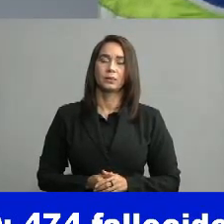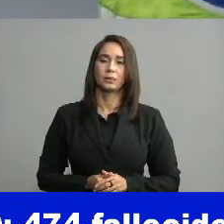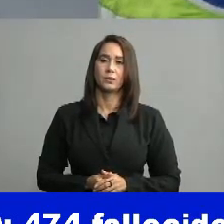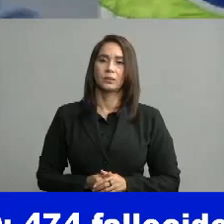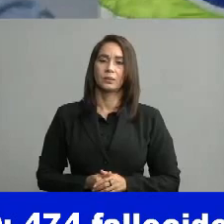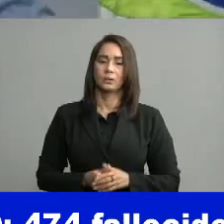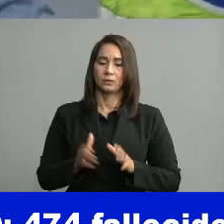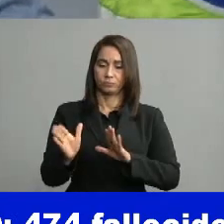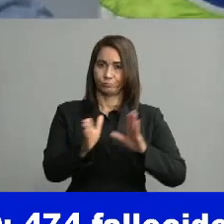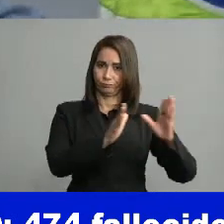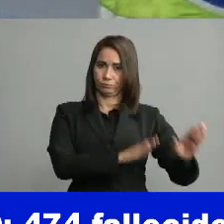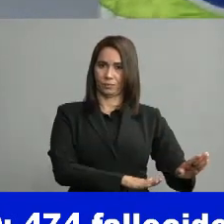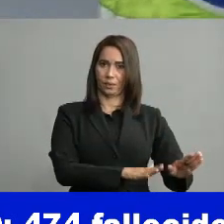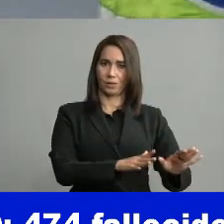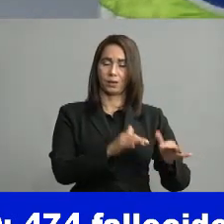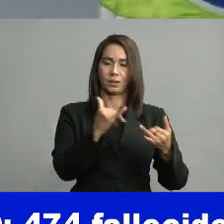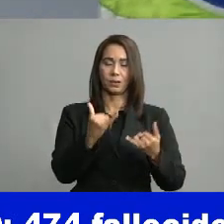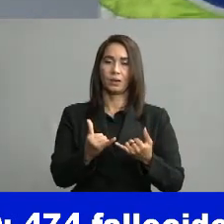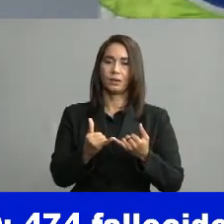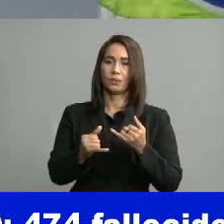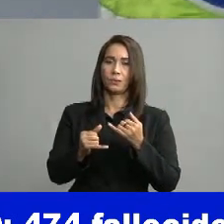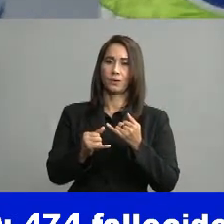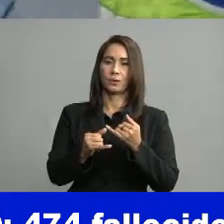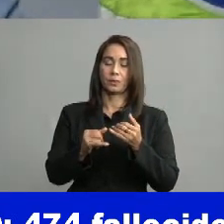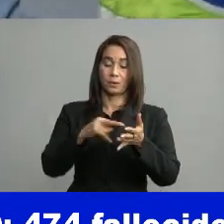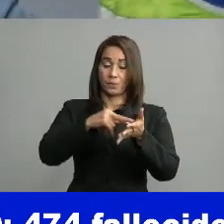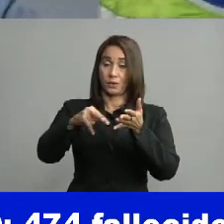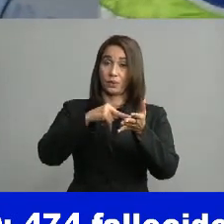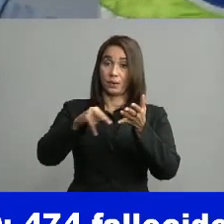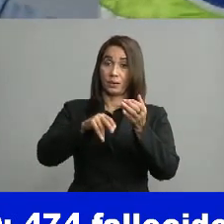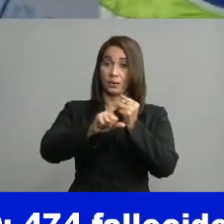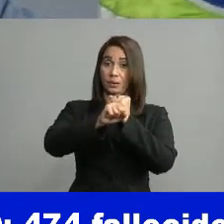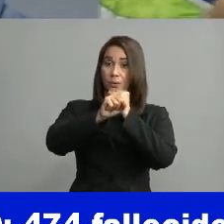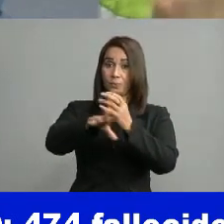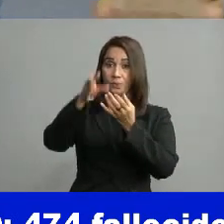Pasamos a dar lectura al boletín